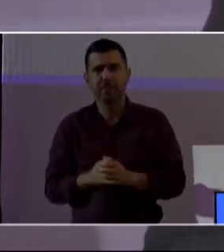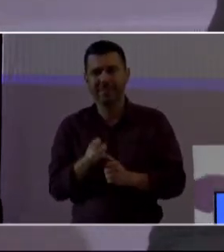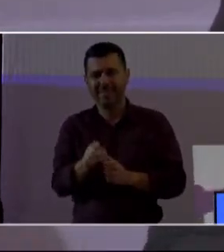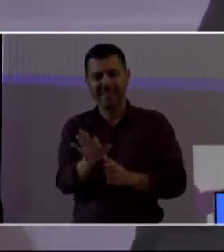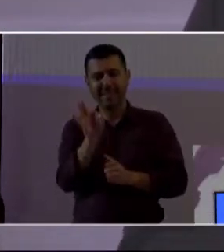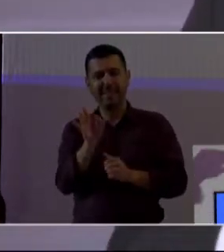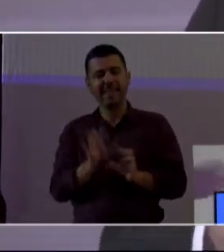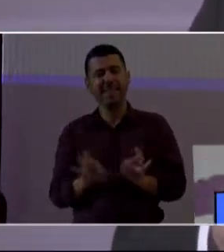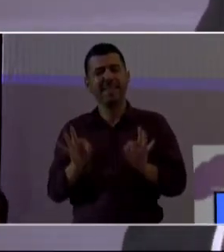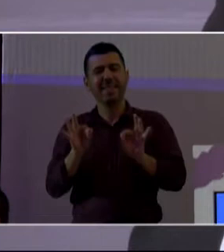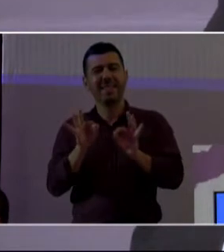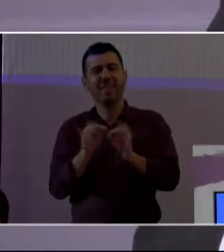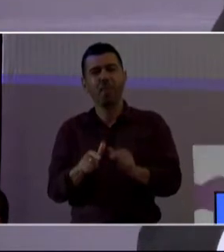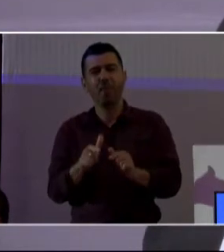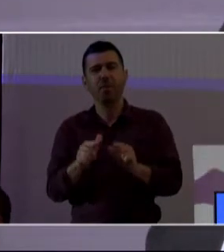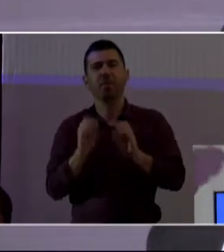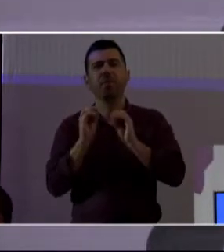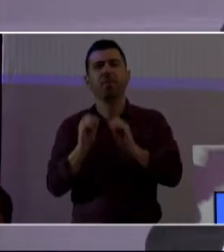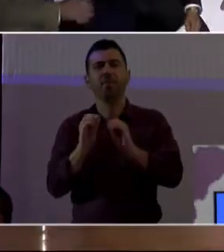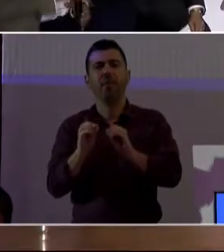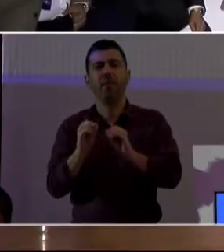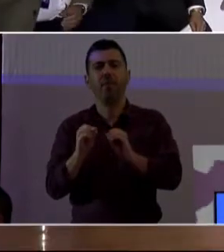la formación, como lo veíamos en el video.